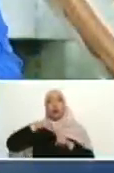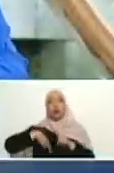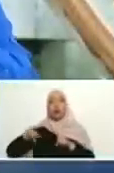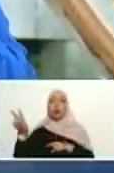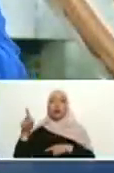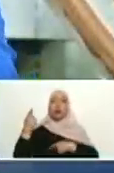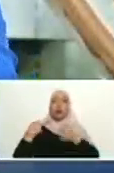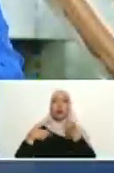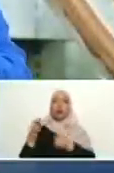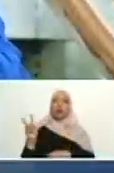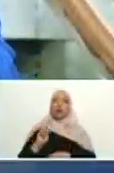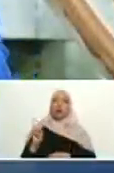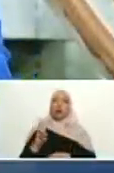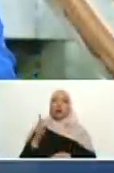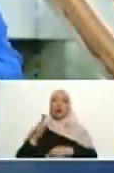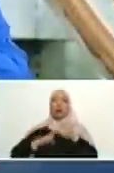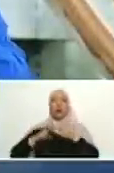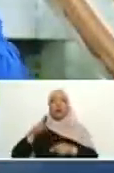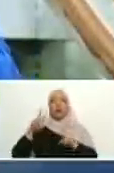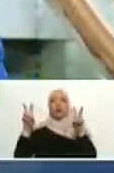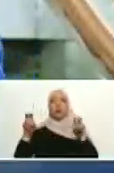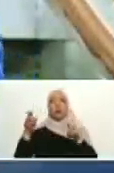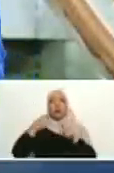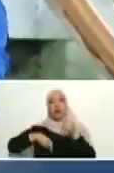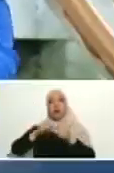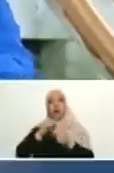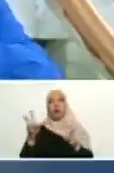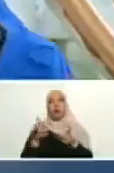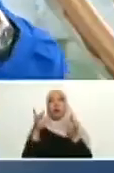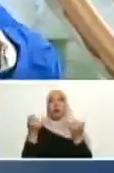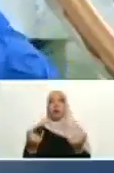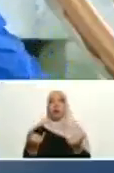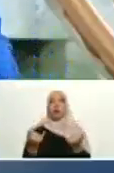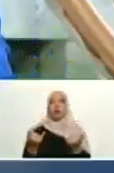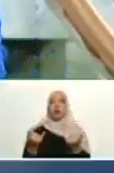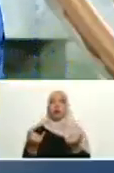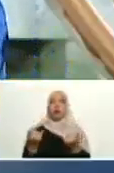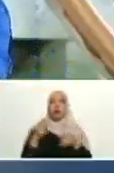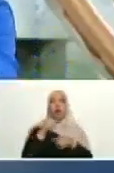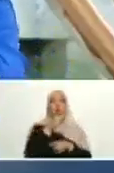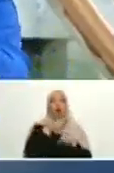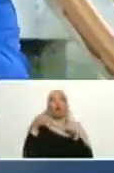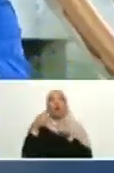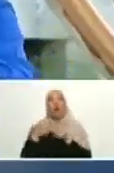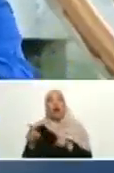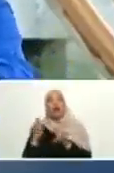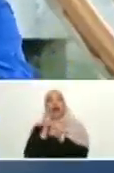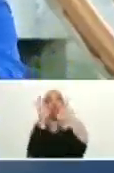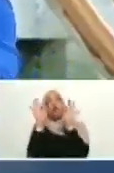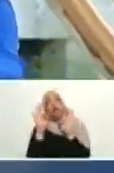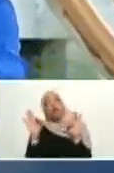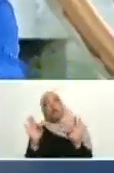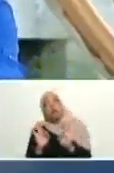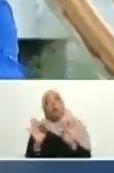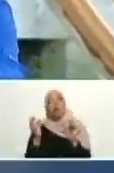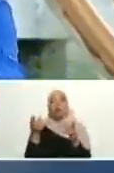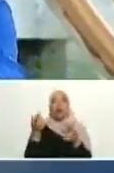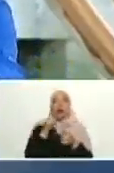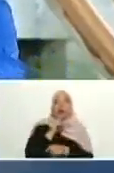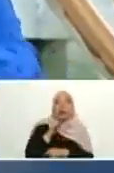economía. Construyendo los nuevos circuitos virtuosos por aquí, por allá, por aquí. Es difícil, es